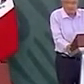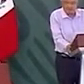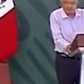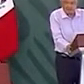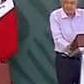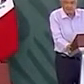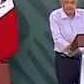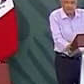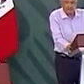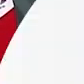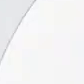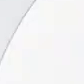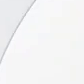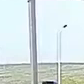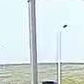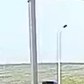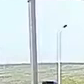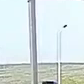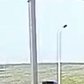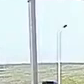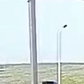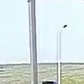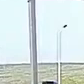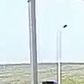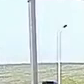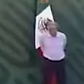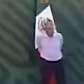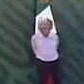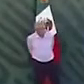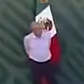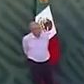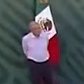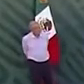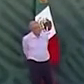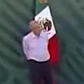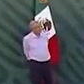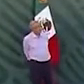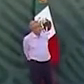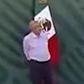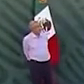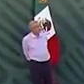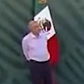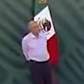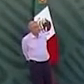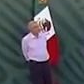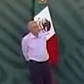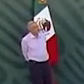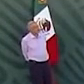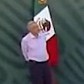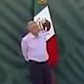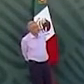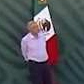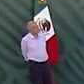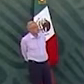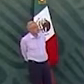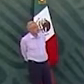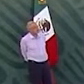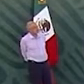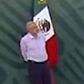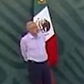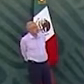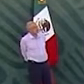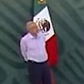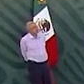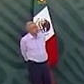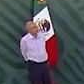los fines de semana. Pues efectivamente hubo una reducción a lo que había solicitado el